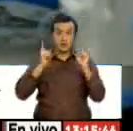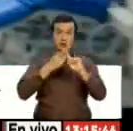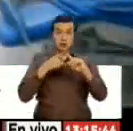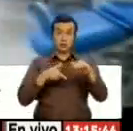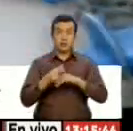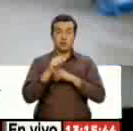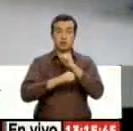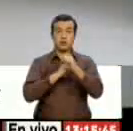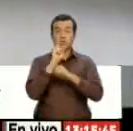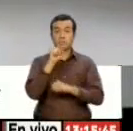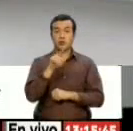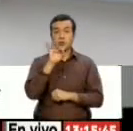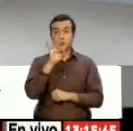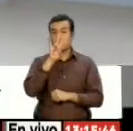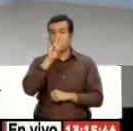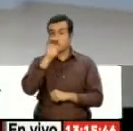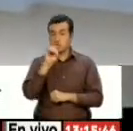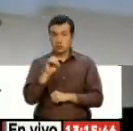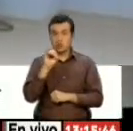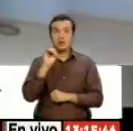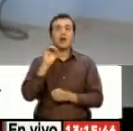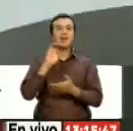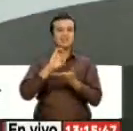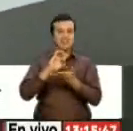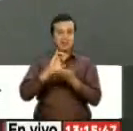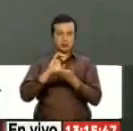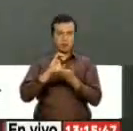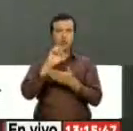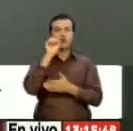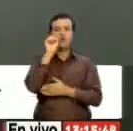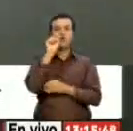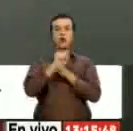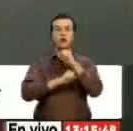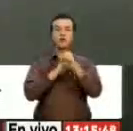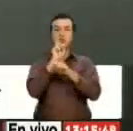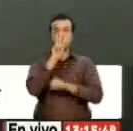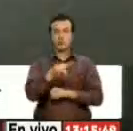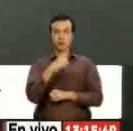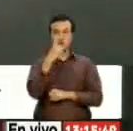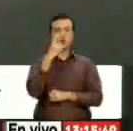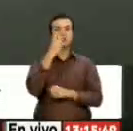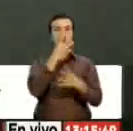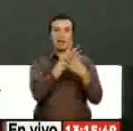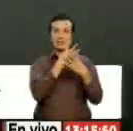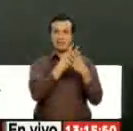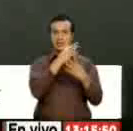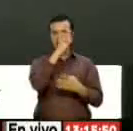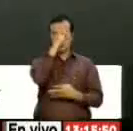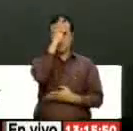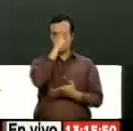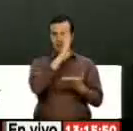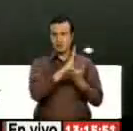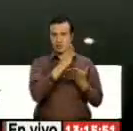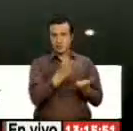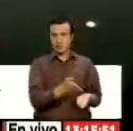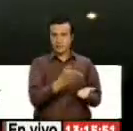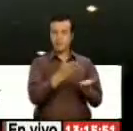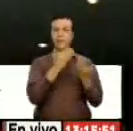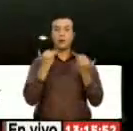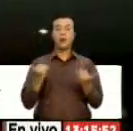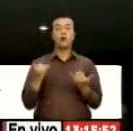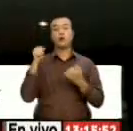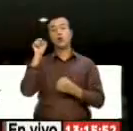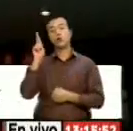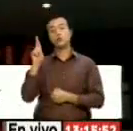inaugurado en 1970, el Hospital Carlos Andrade Marín, luego en el 2011 el Hospital San Francisco, que se ubica en el sector de Carcelén, y